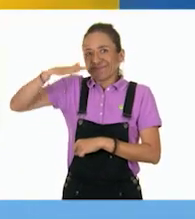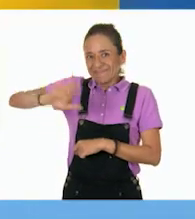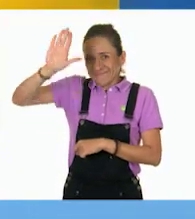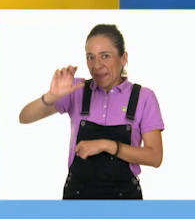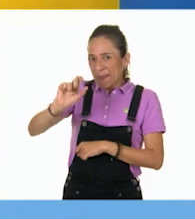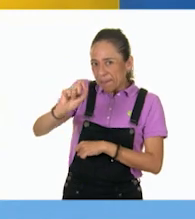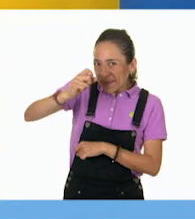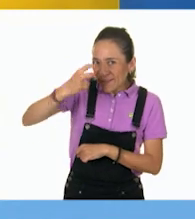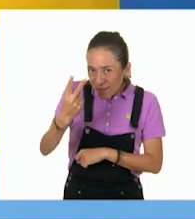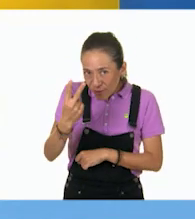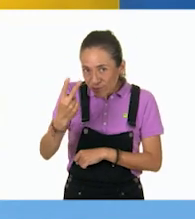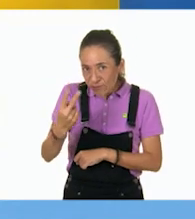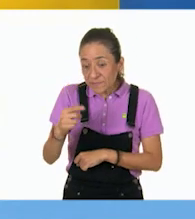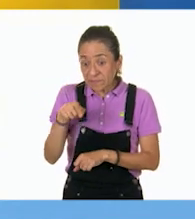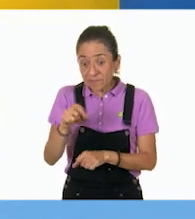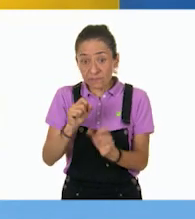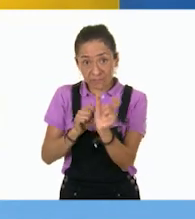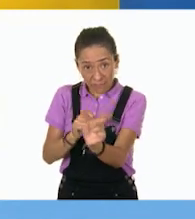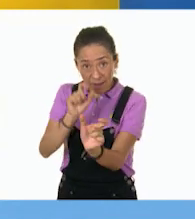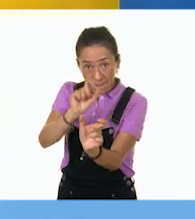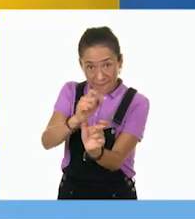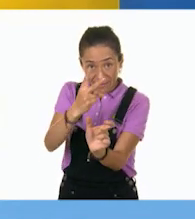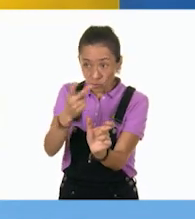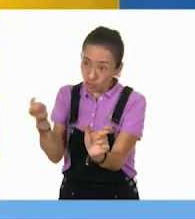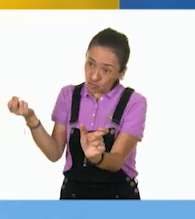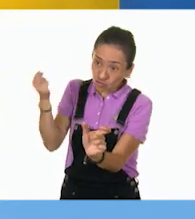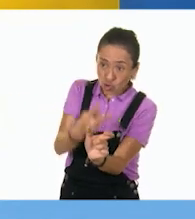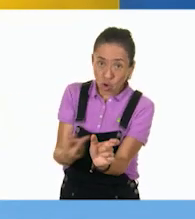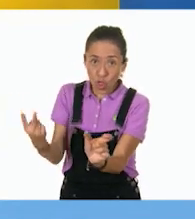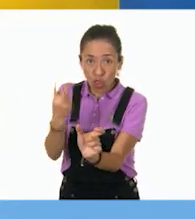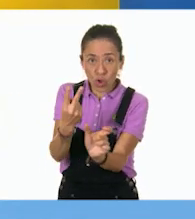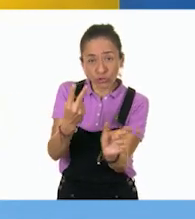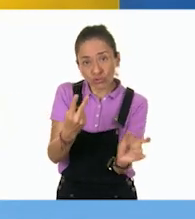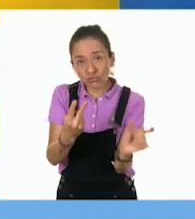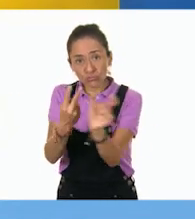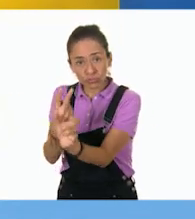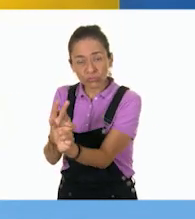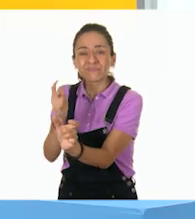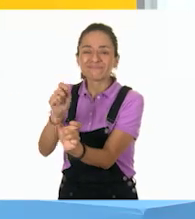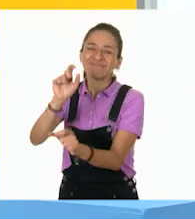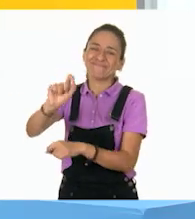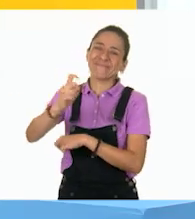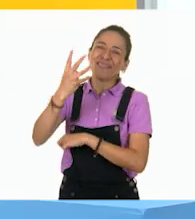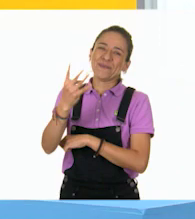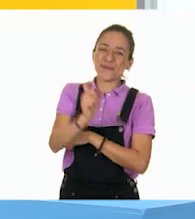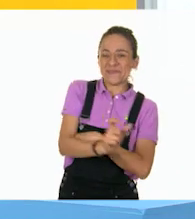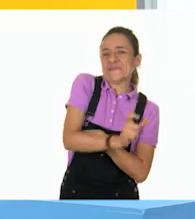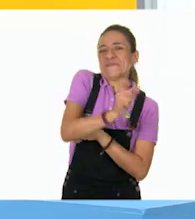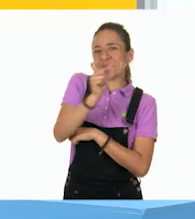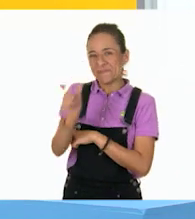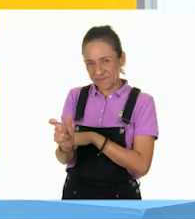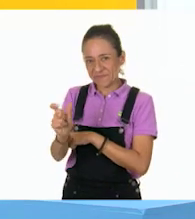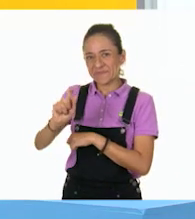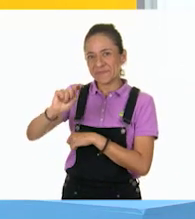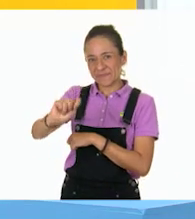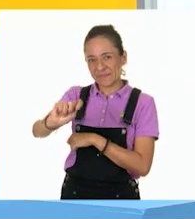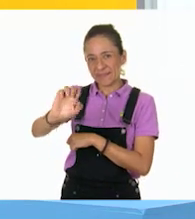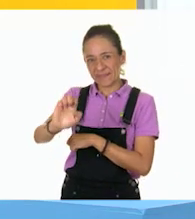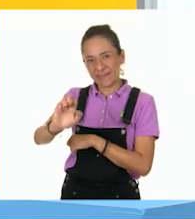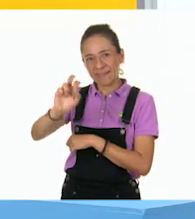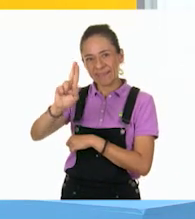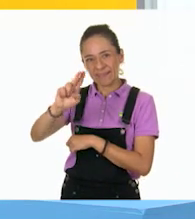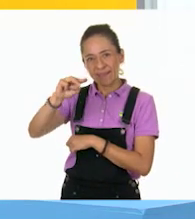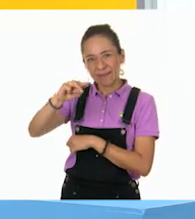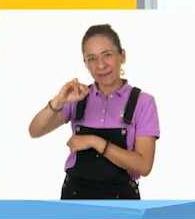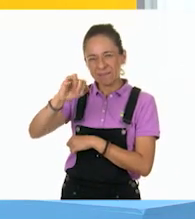número le sumo 2, me va a dar 24, es decir, el término que sigue. Exacto. En esta sucesión,